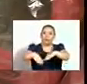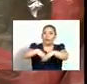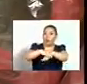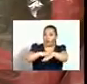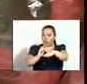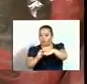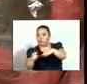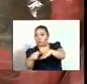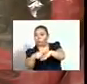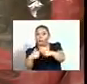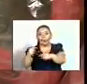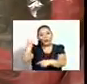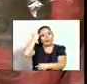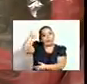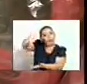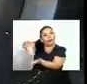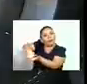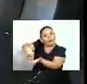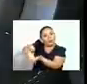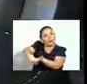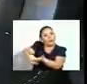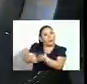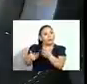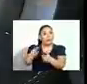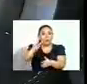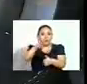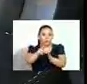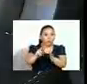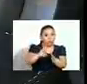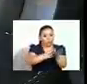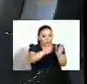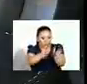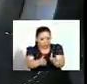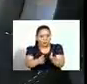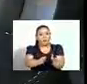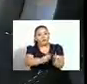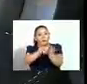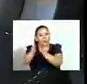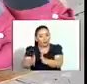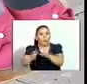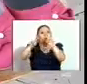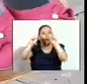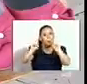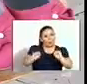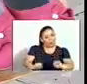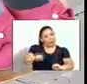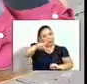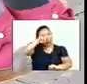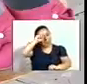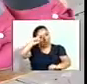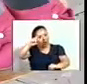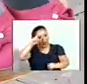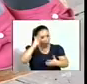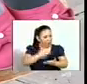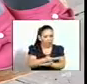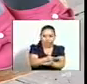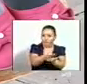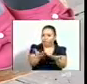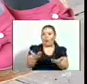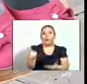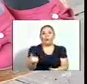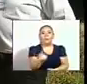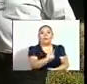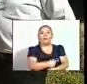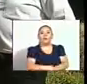pero la iniciativa será en dos etapas. Con el fin de reactivar a todo el sector.